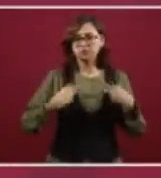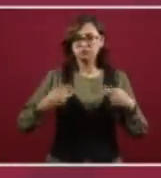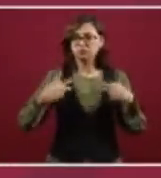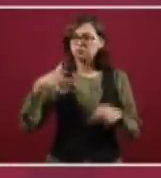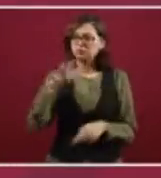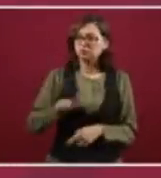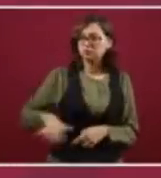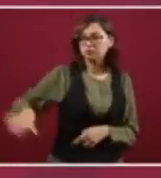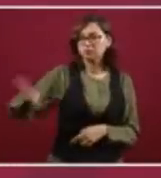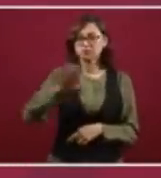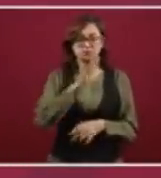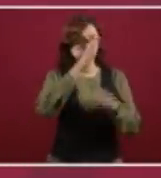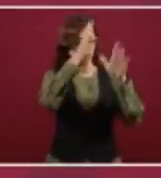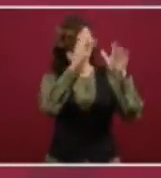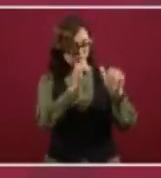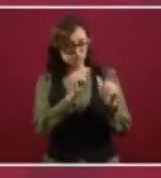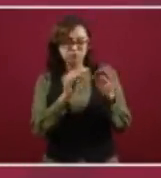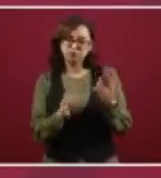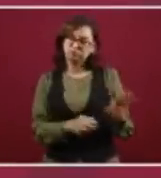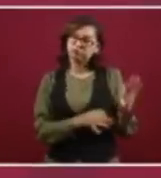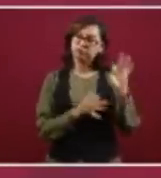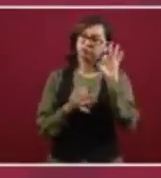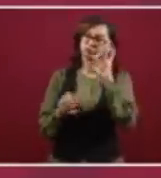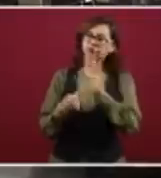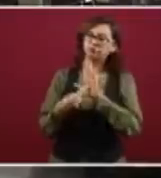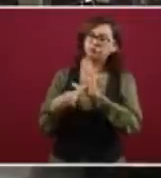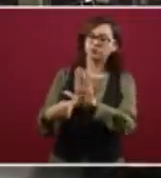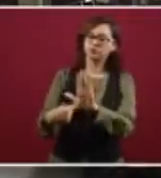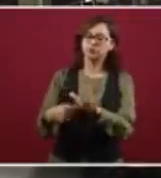acuerdo conjunto.